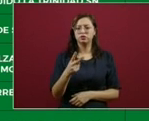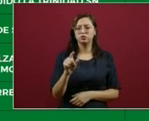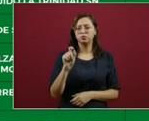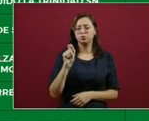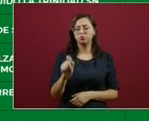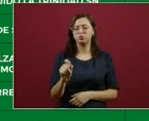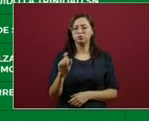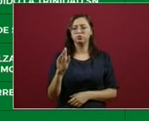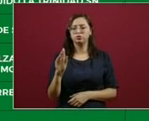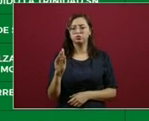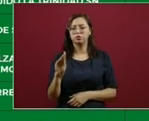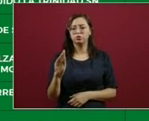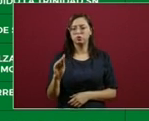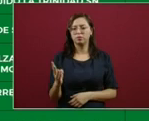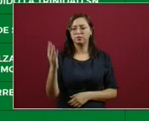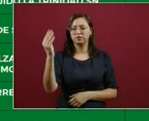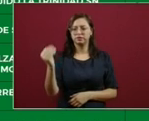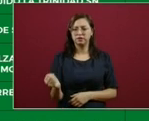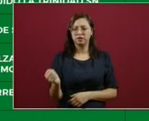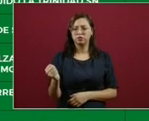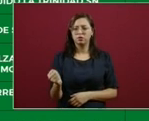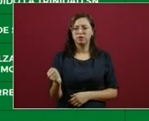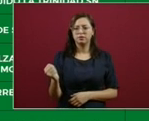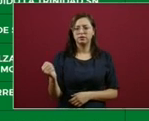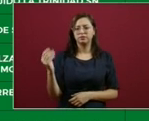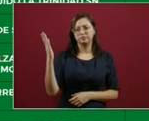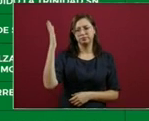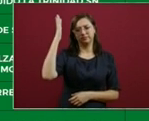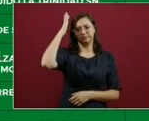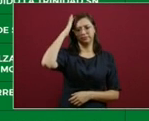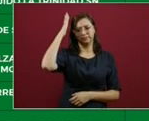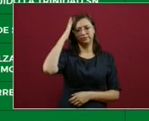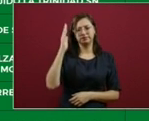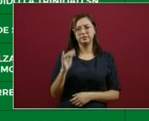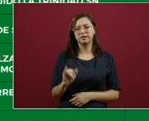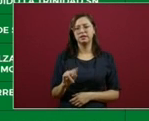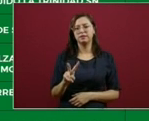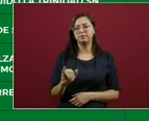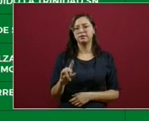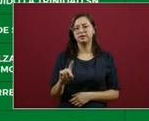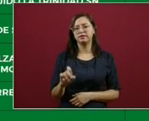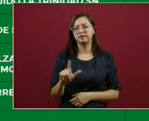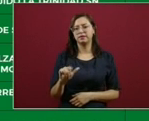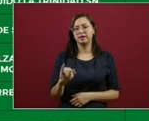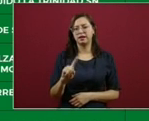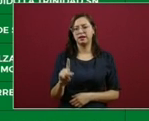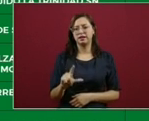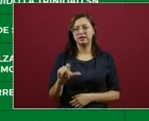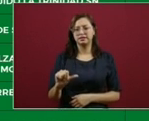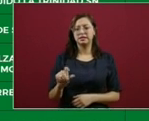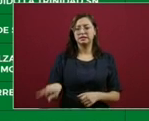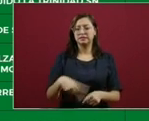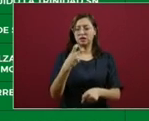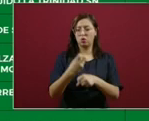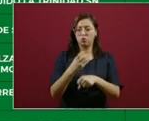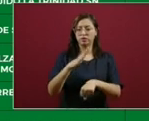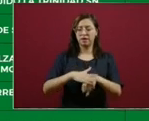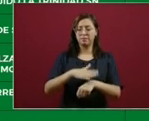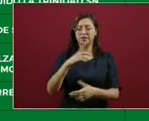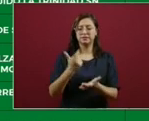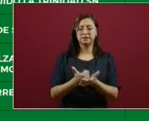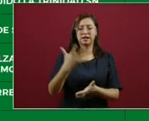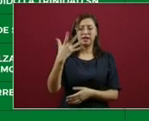es Ibidelisa Reyes Hernández. La segunda fue en Guanaceví, Durango,